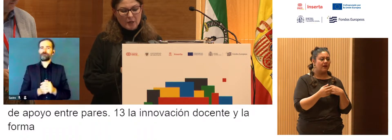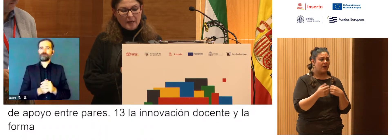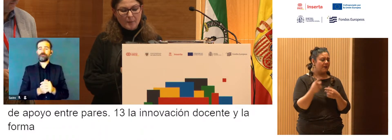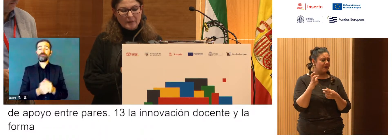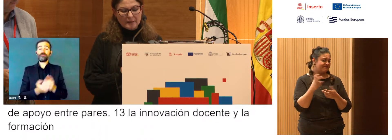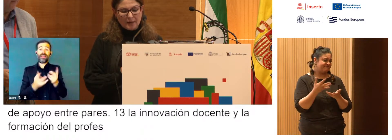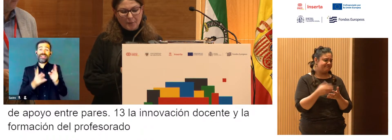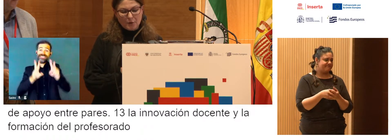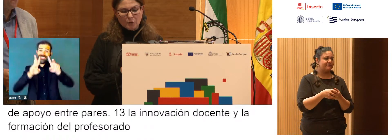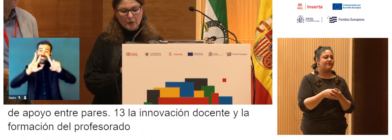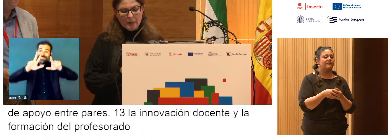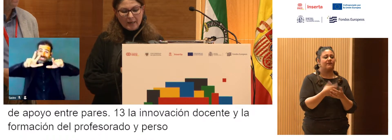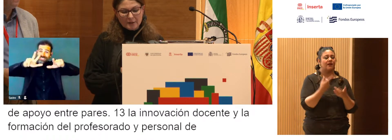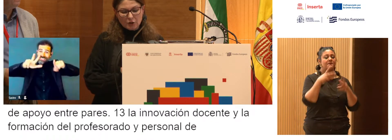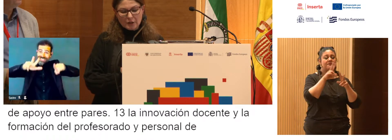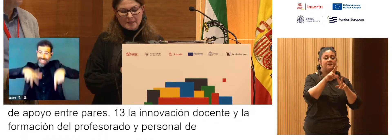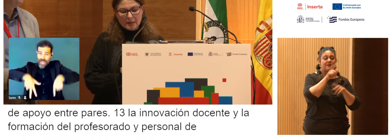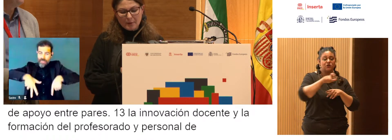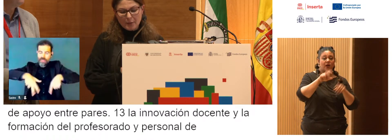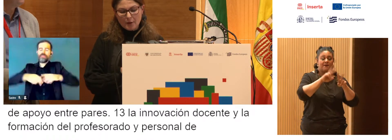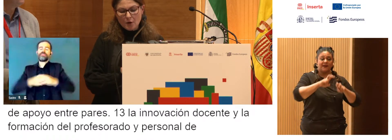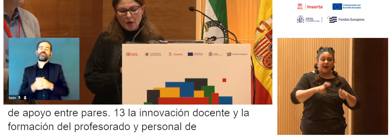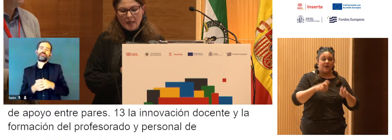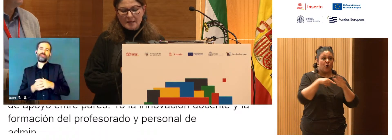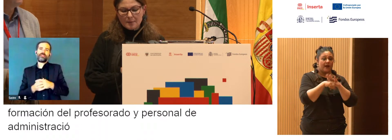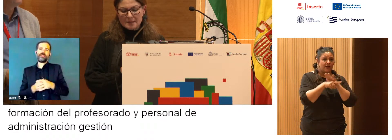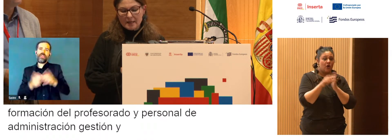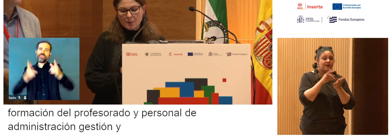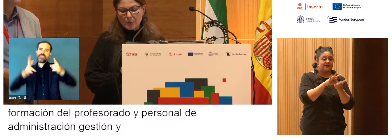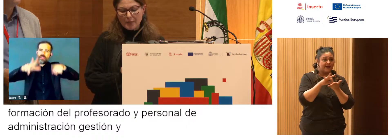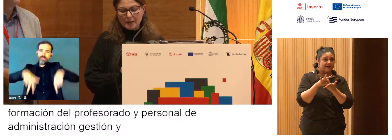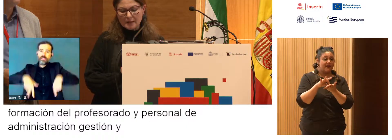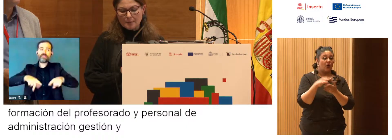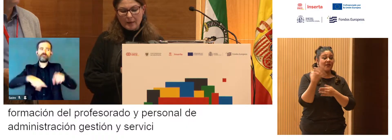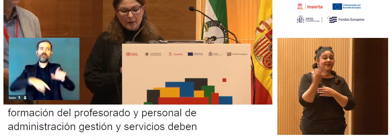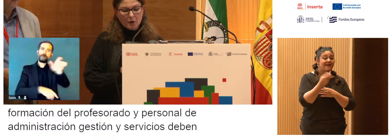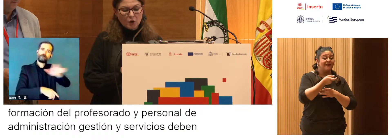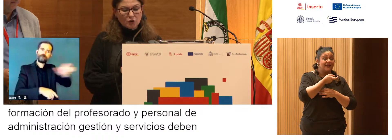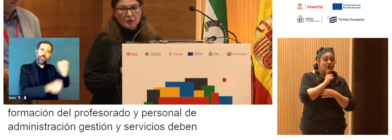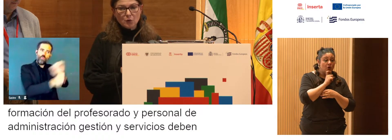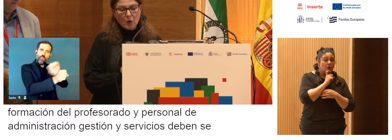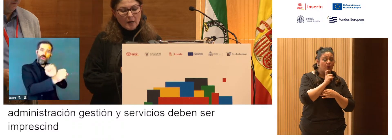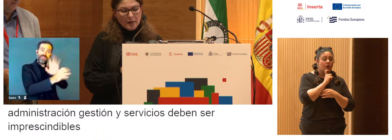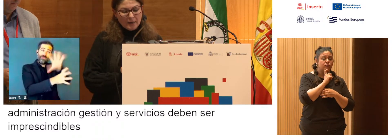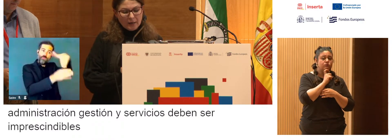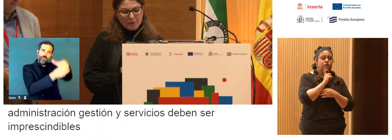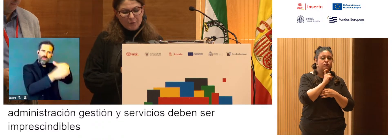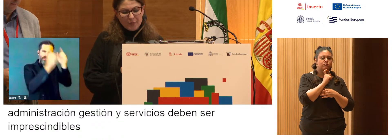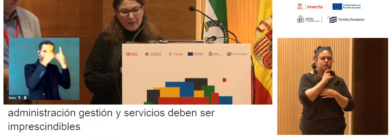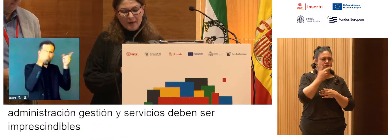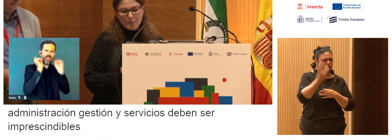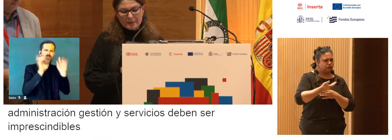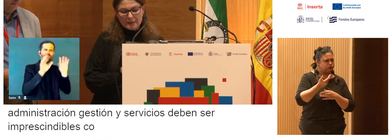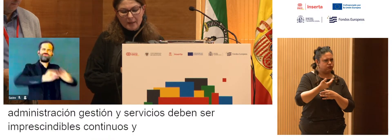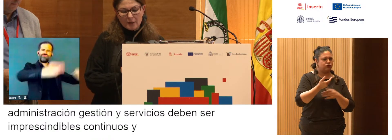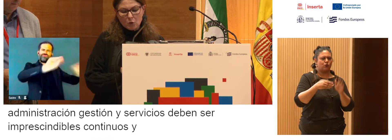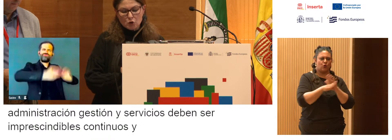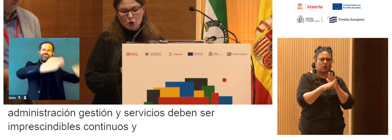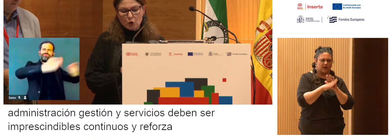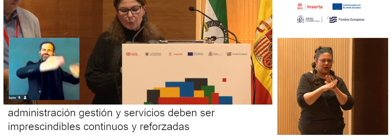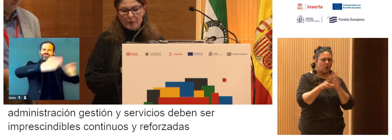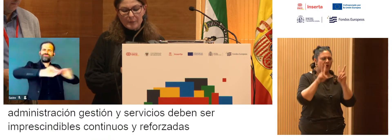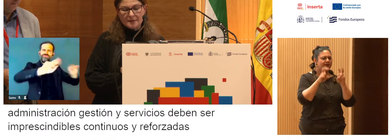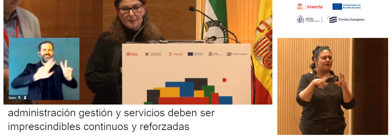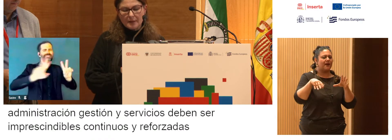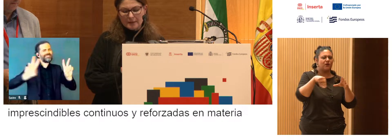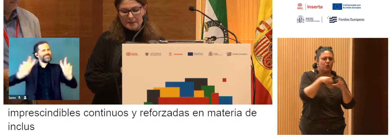y personal de administración, gestión y servicios deben ser imprescindibles, continuas y reforzadas en materia de